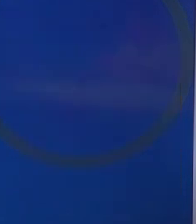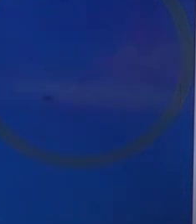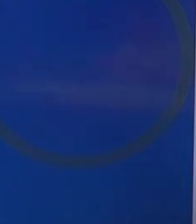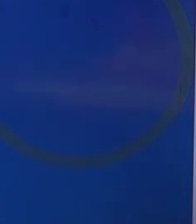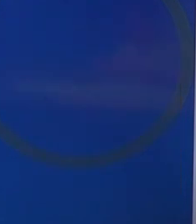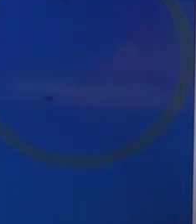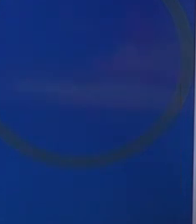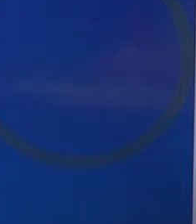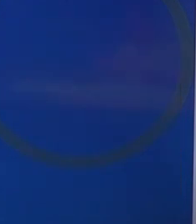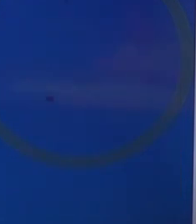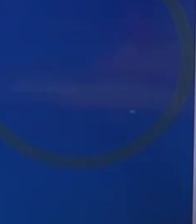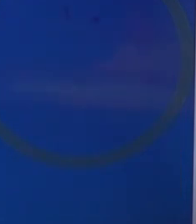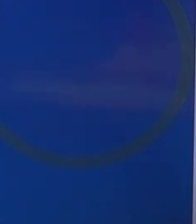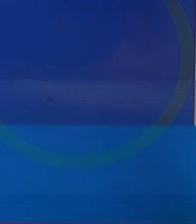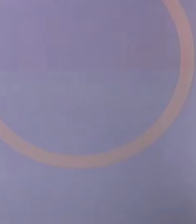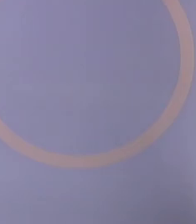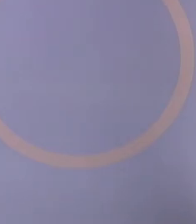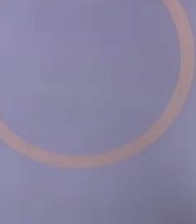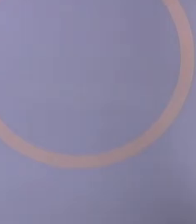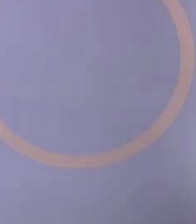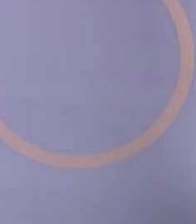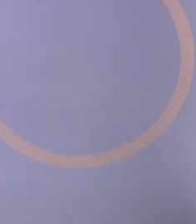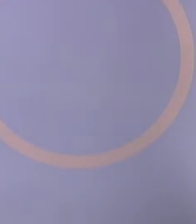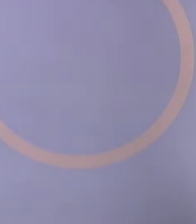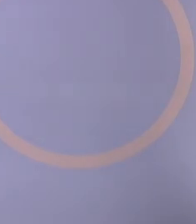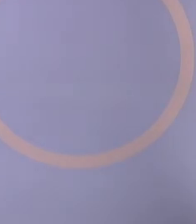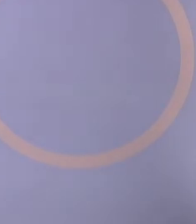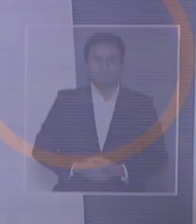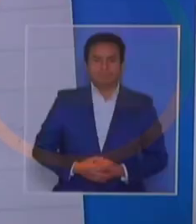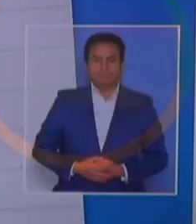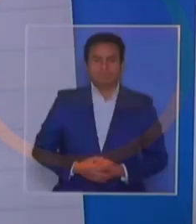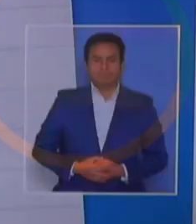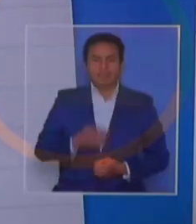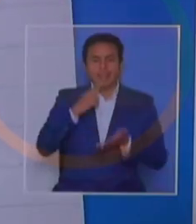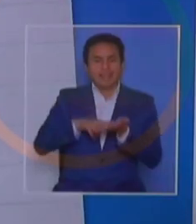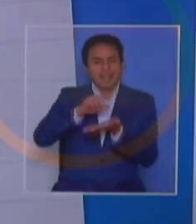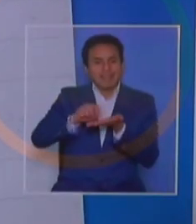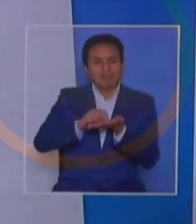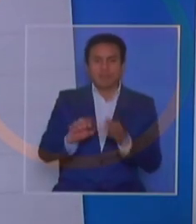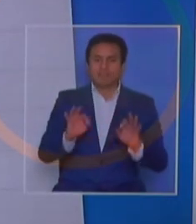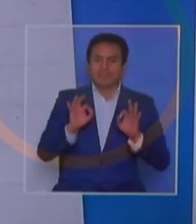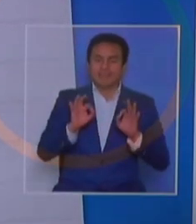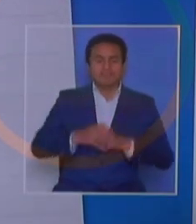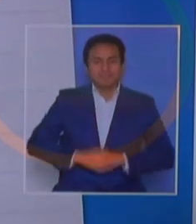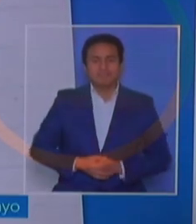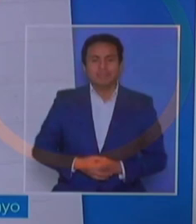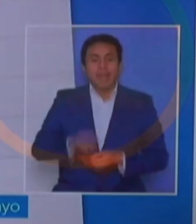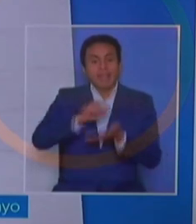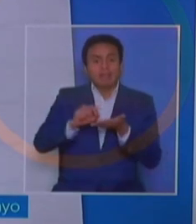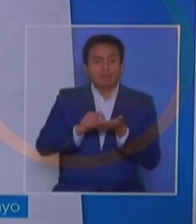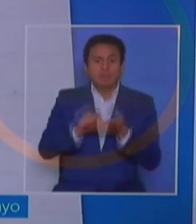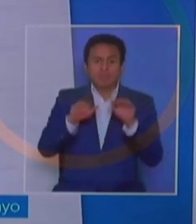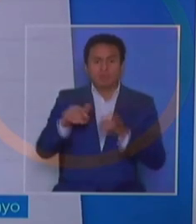recibieron de parte de una especie de asesores un grupo de asesores